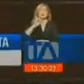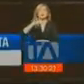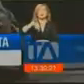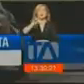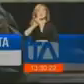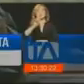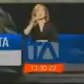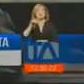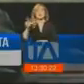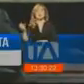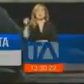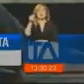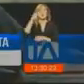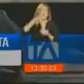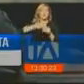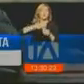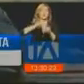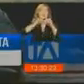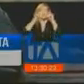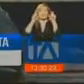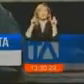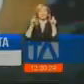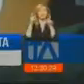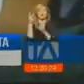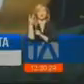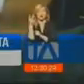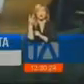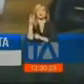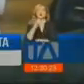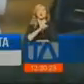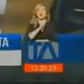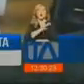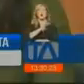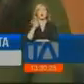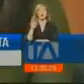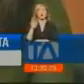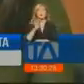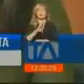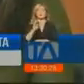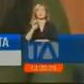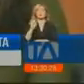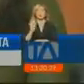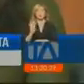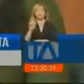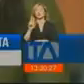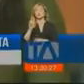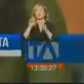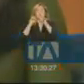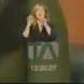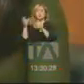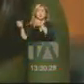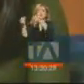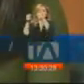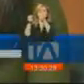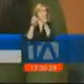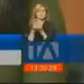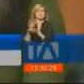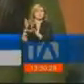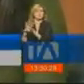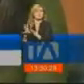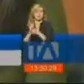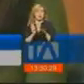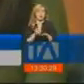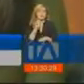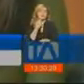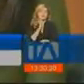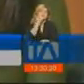Alvarado, y a los empresarios Kai Rungwo y a José Verdú en el proceso. Ya cada uno tiene que responder por las actuaciones que